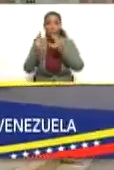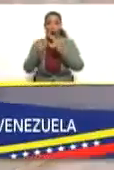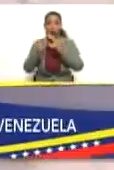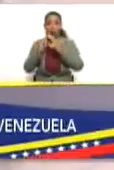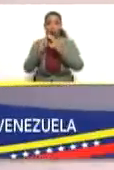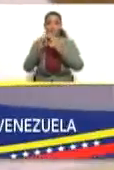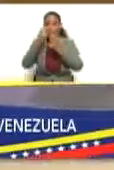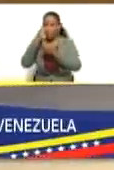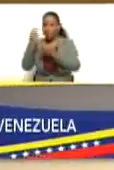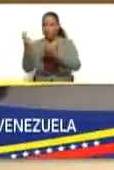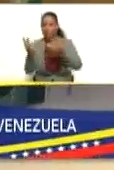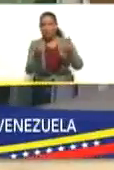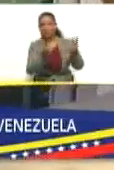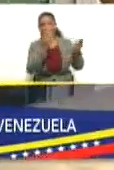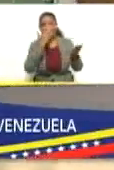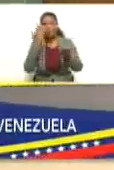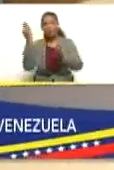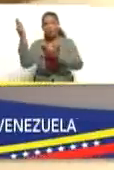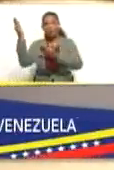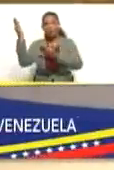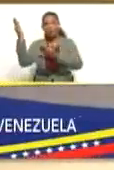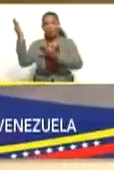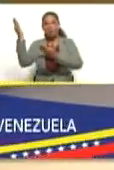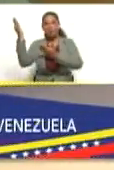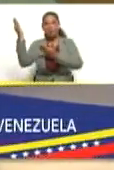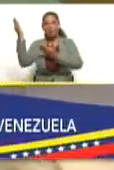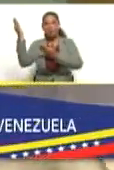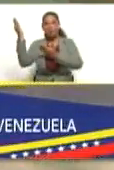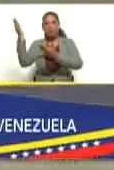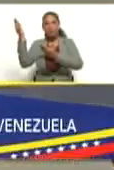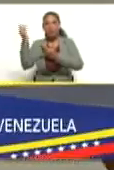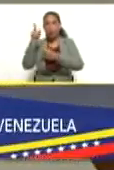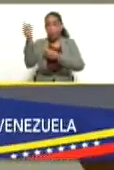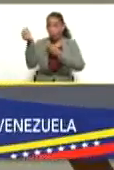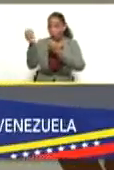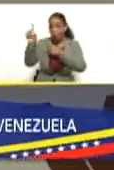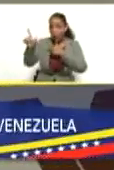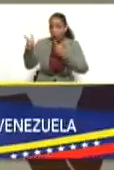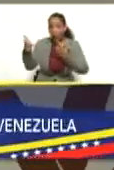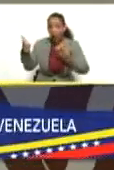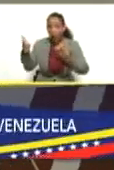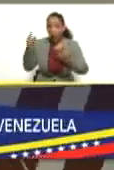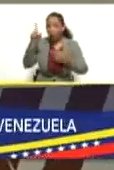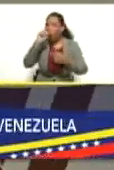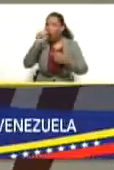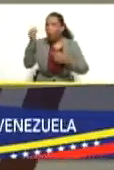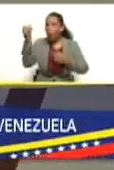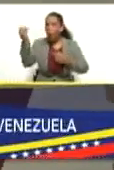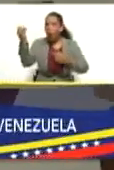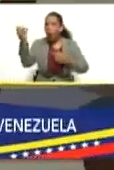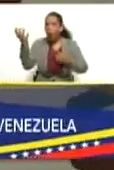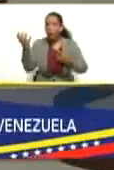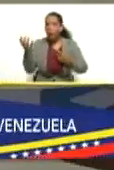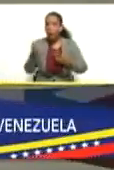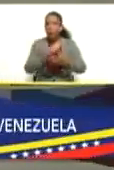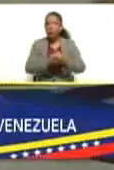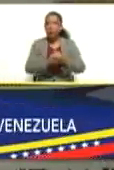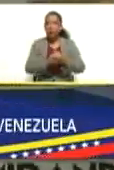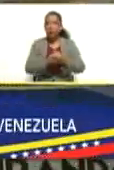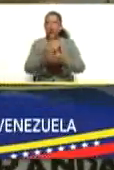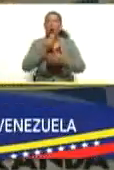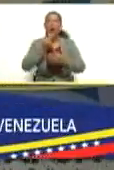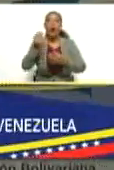Bienvenido. Wilmer, ¿cómo estás tú? ¿Ah? ¿Qué edad tienes tú, Wilmer? 38. Un chamo,